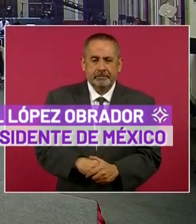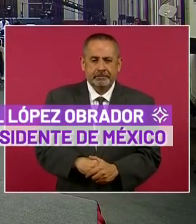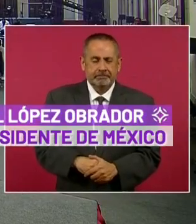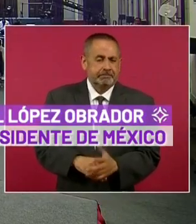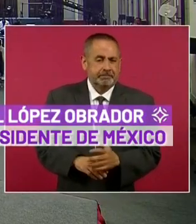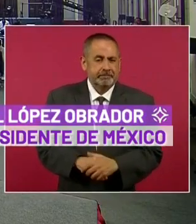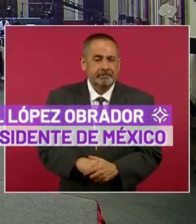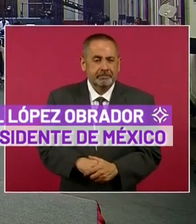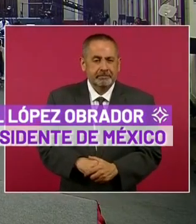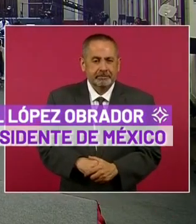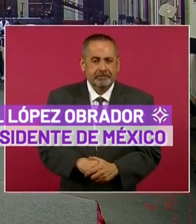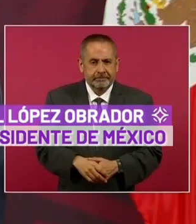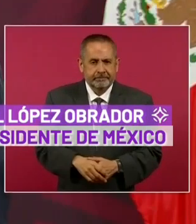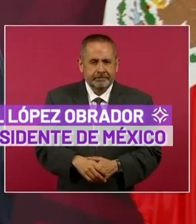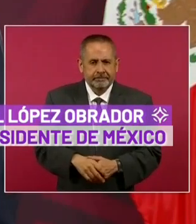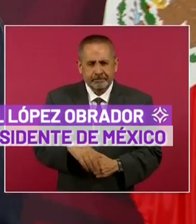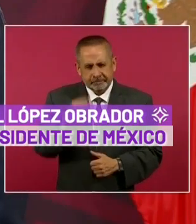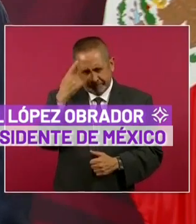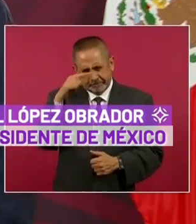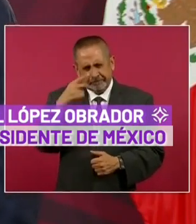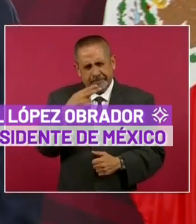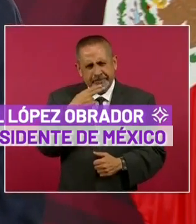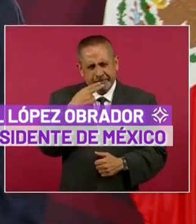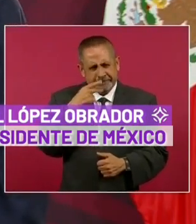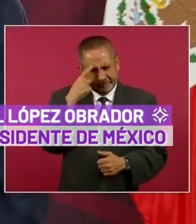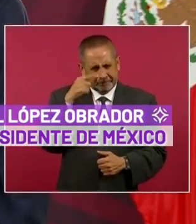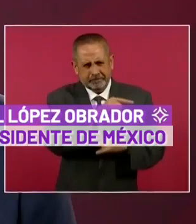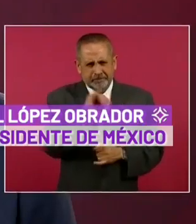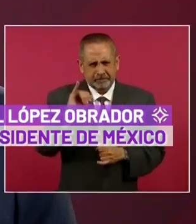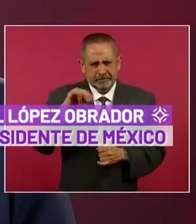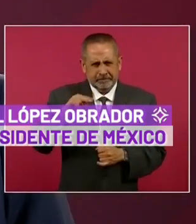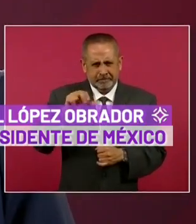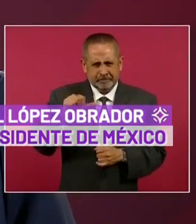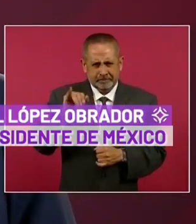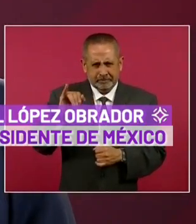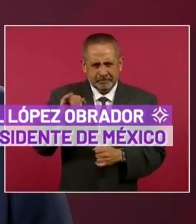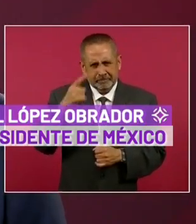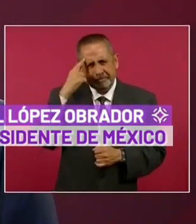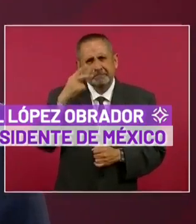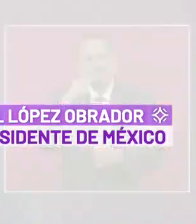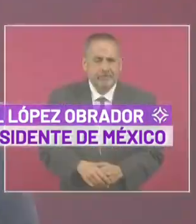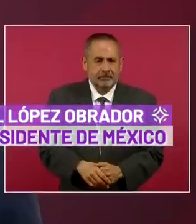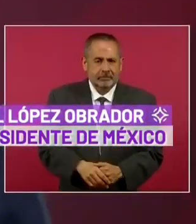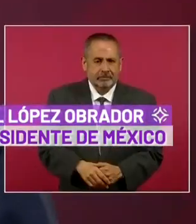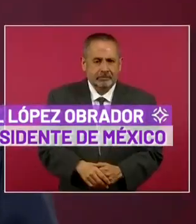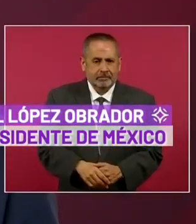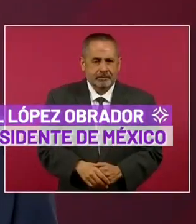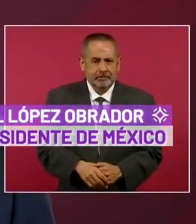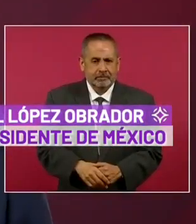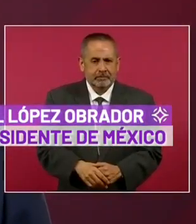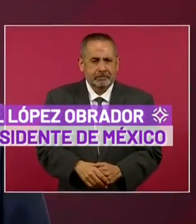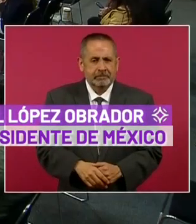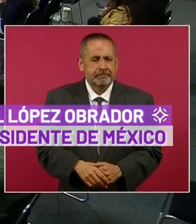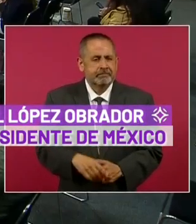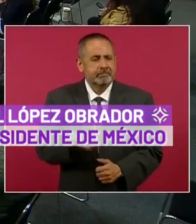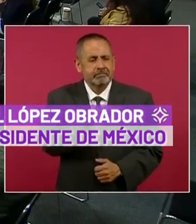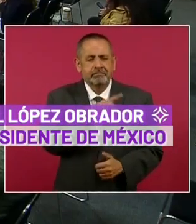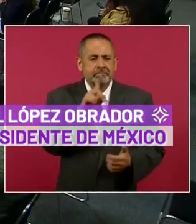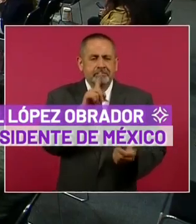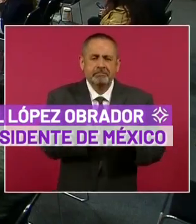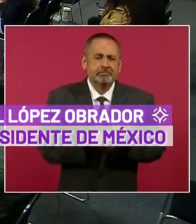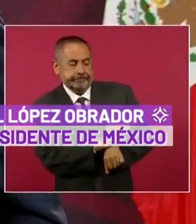nada. ¿Saben para qué sirve ese instituto? ¿O para qué servía? Nada más era una fachada